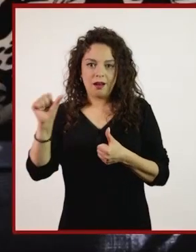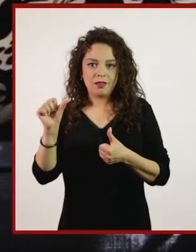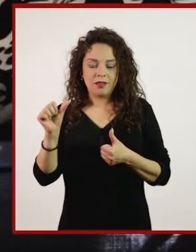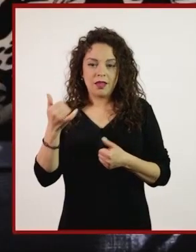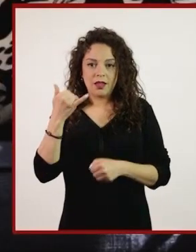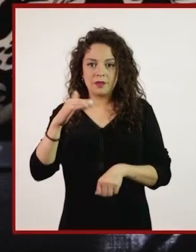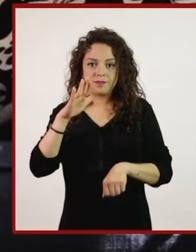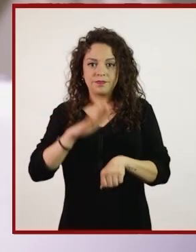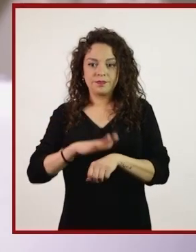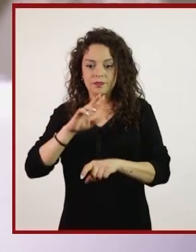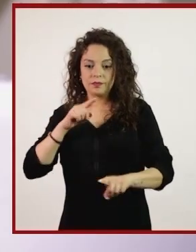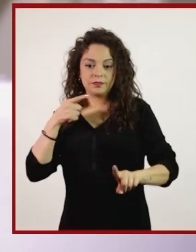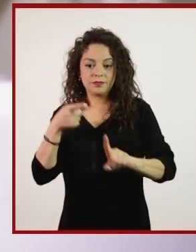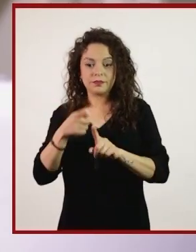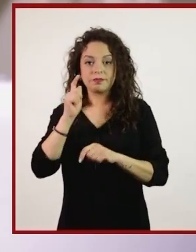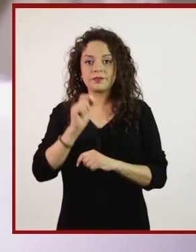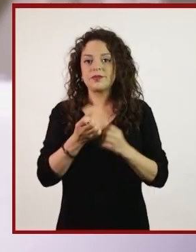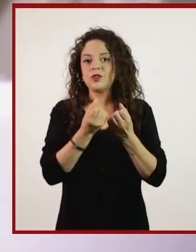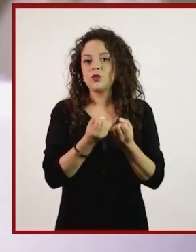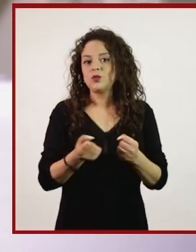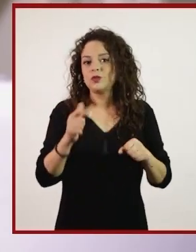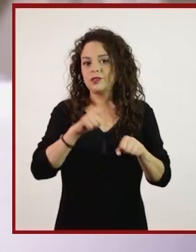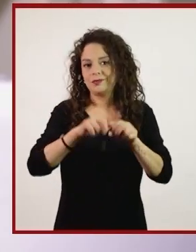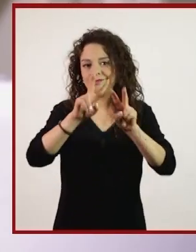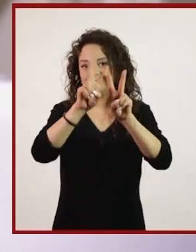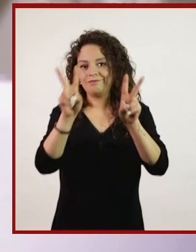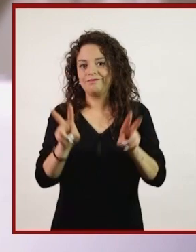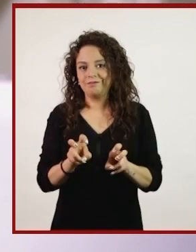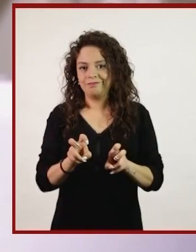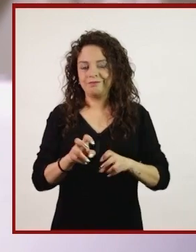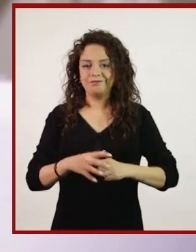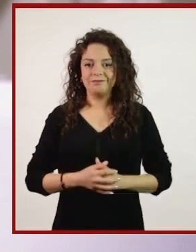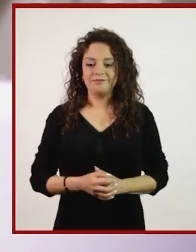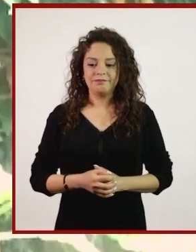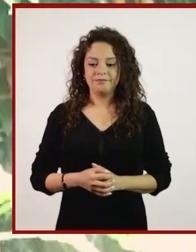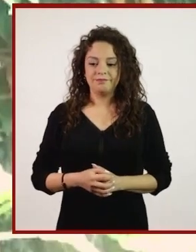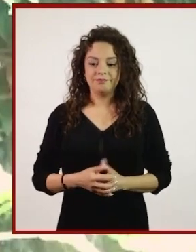arte y en este, hablando como del ámbito social,